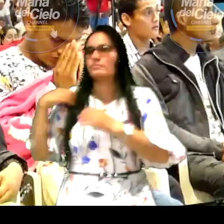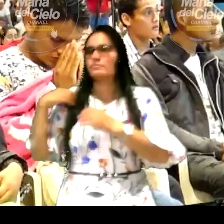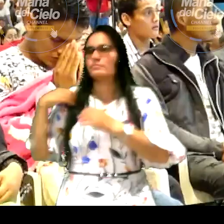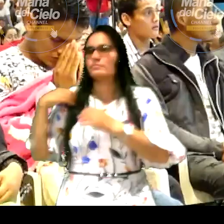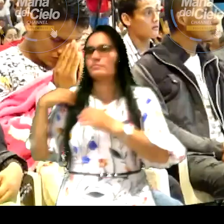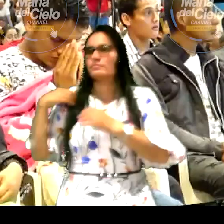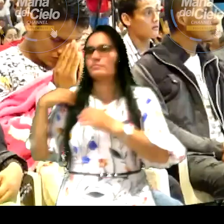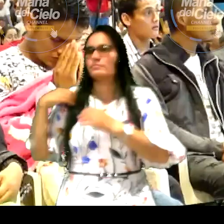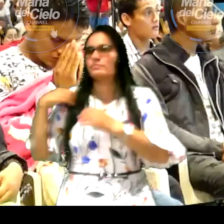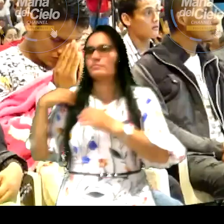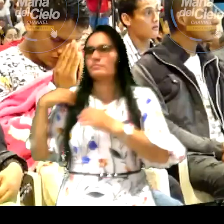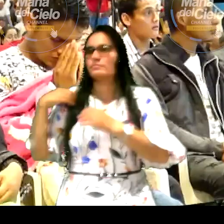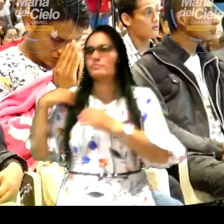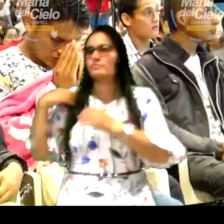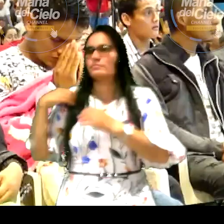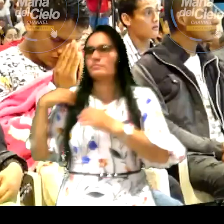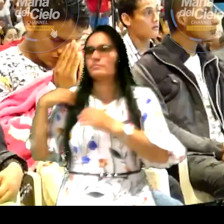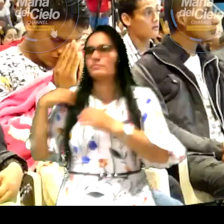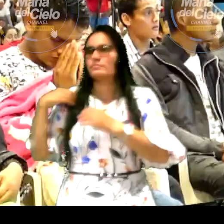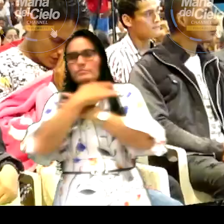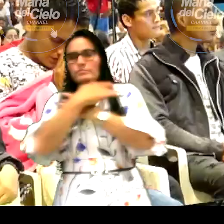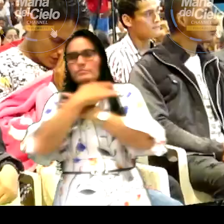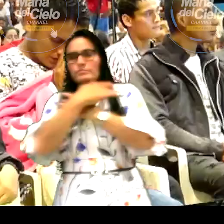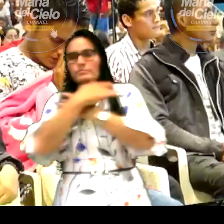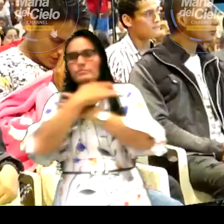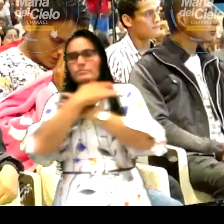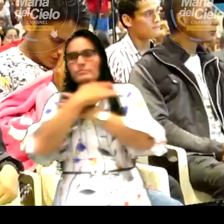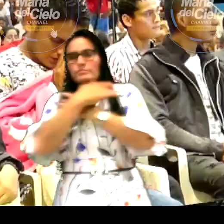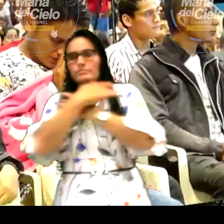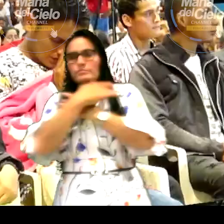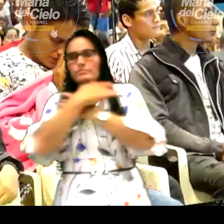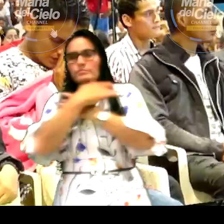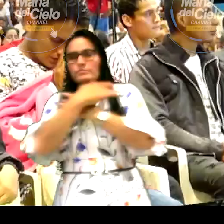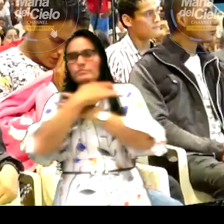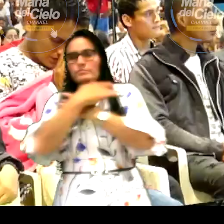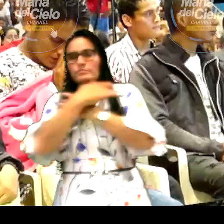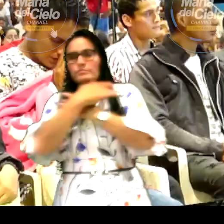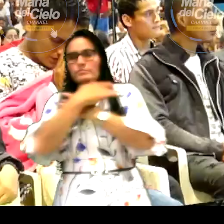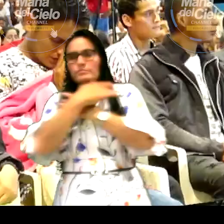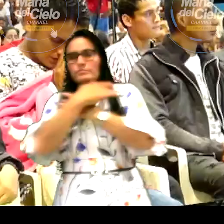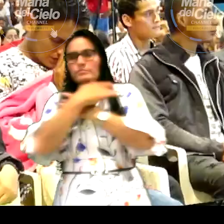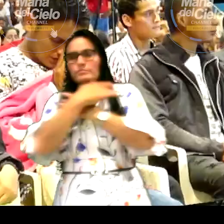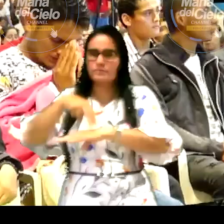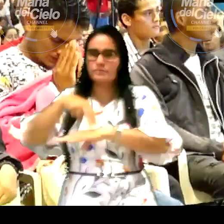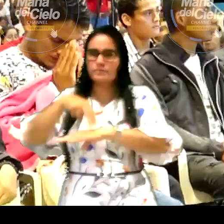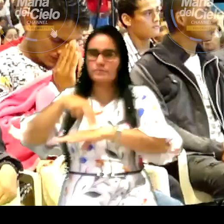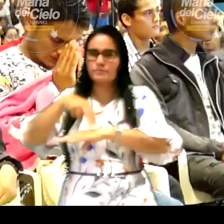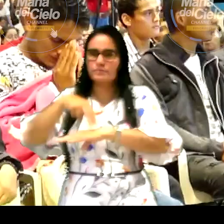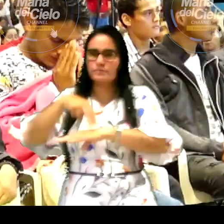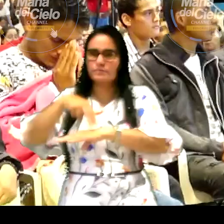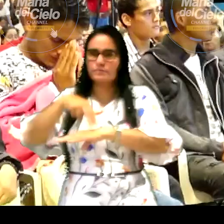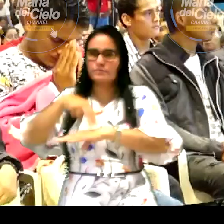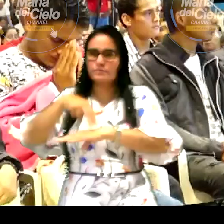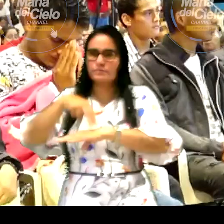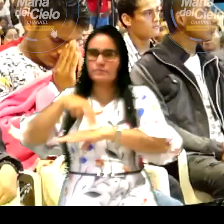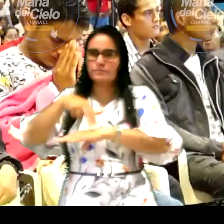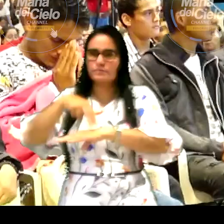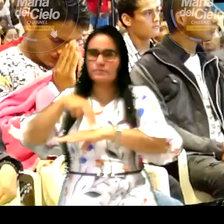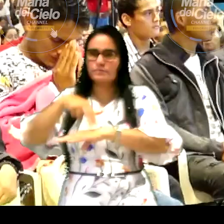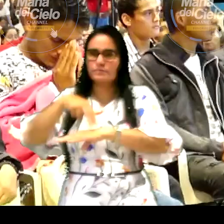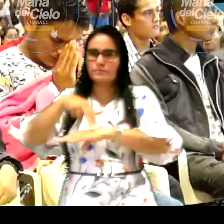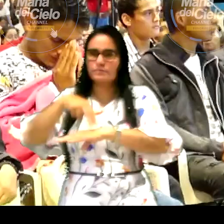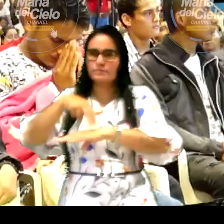El que sanó ayer, sana hoy. El que resucitó ayer, resucita hoy. El que hizo maravillas